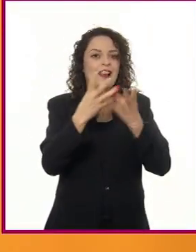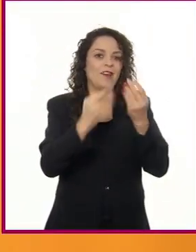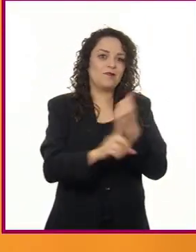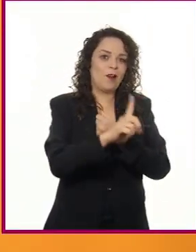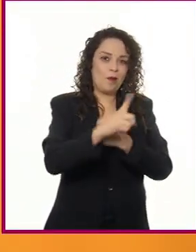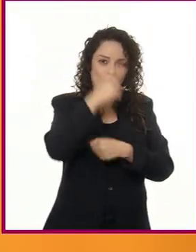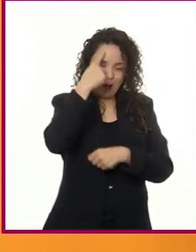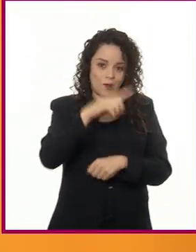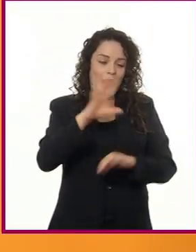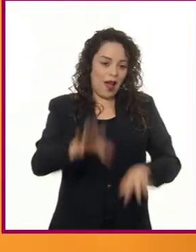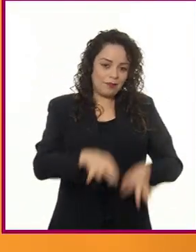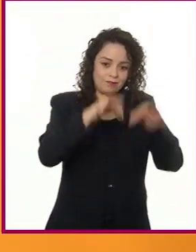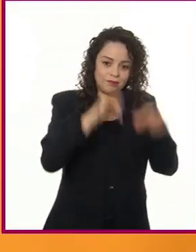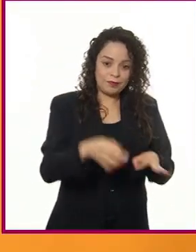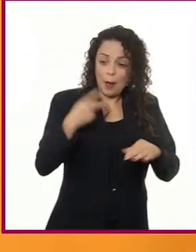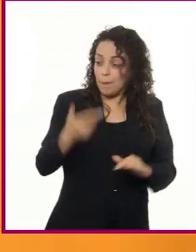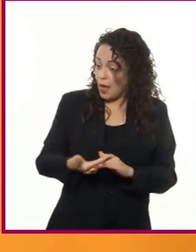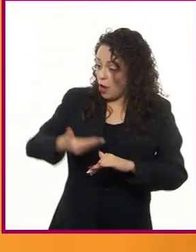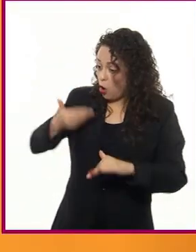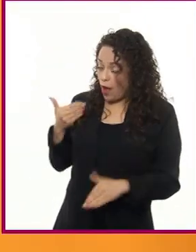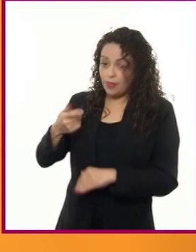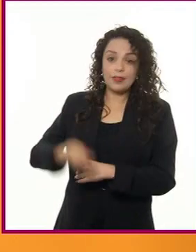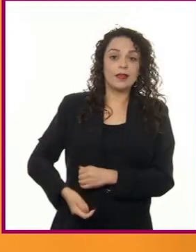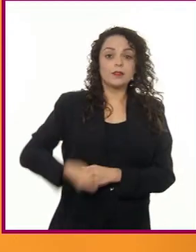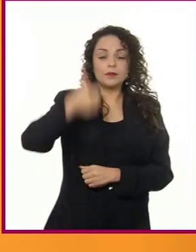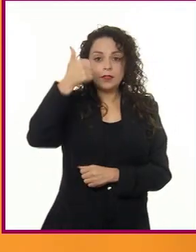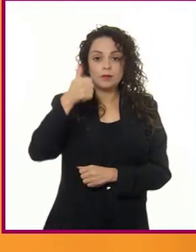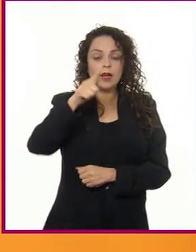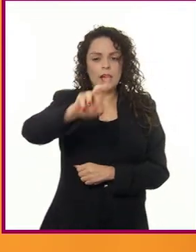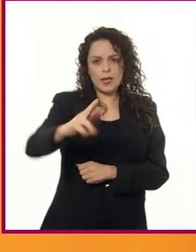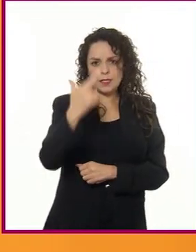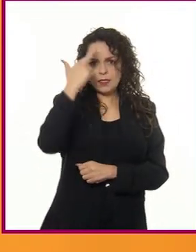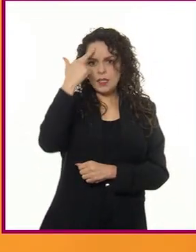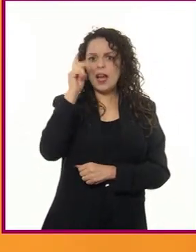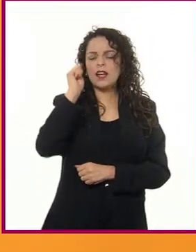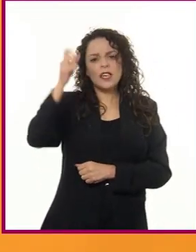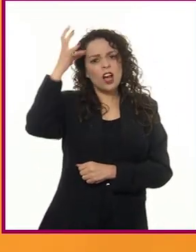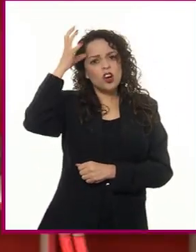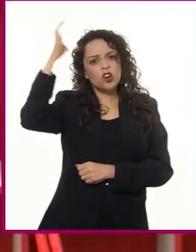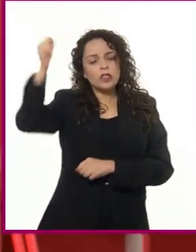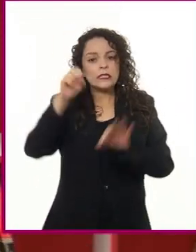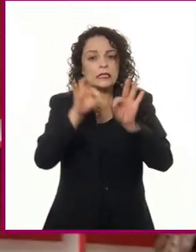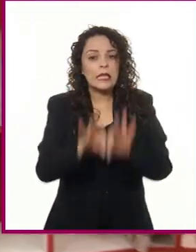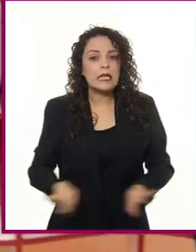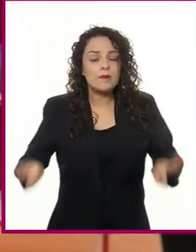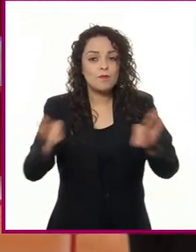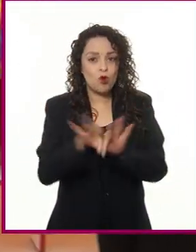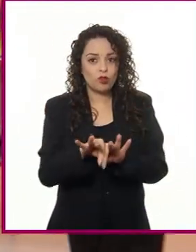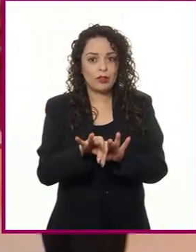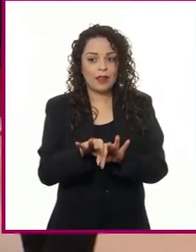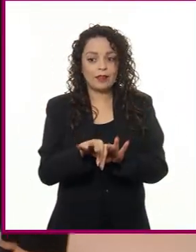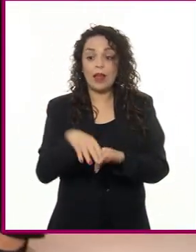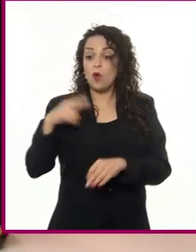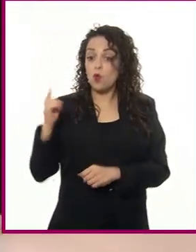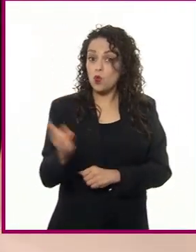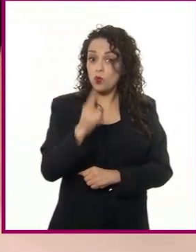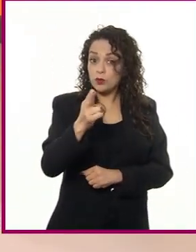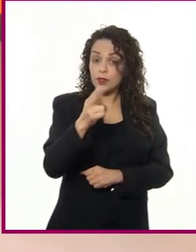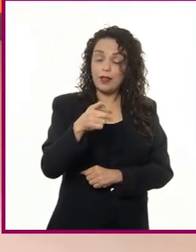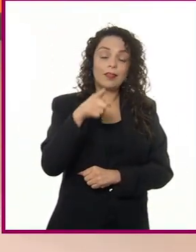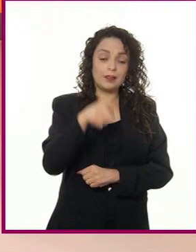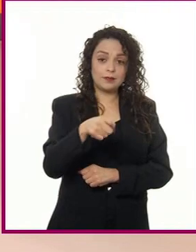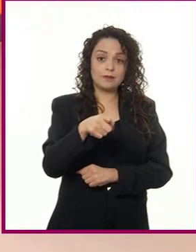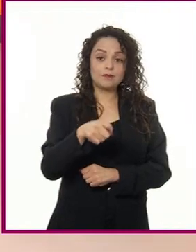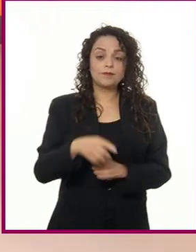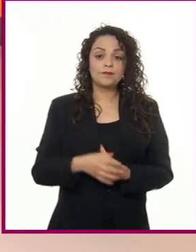Pero antes de decidir, ¿te parece si recordamos algunos conceptos importantes? Seguramente ustedes, alumnas